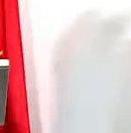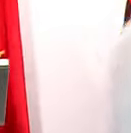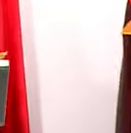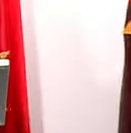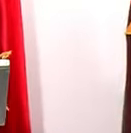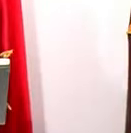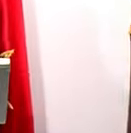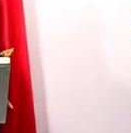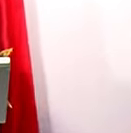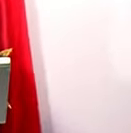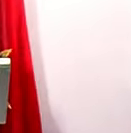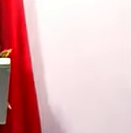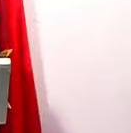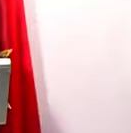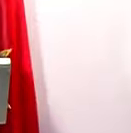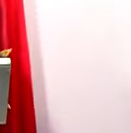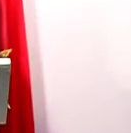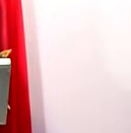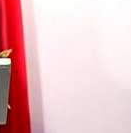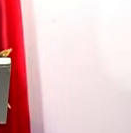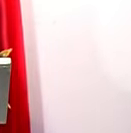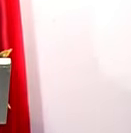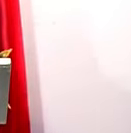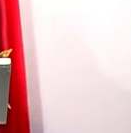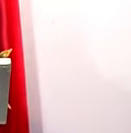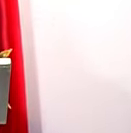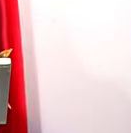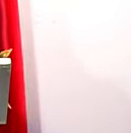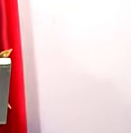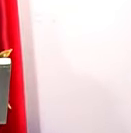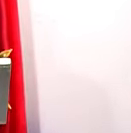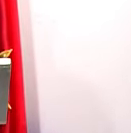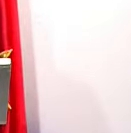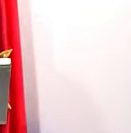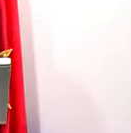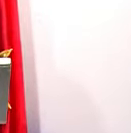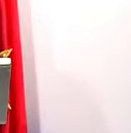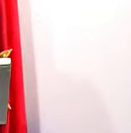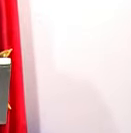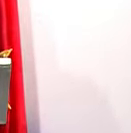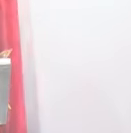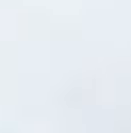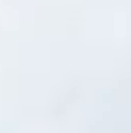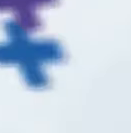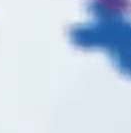personas que se conectaron con nosotros de manera virtual. Que tengan un excelente resto de noche.